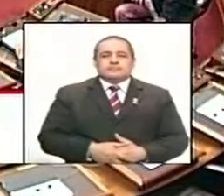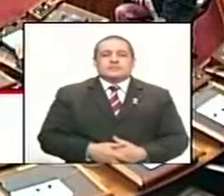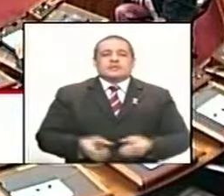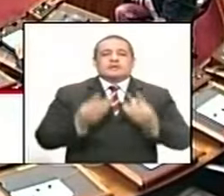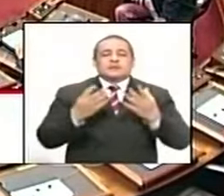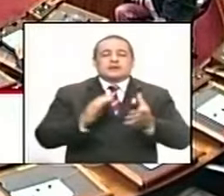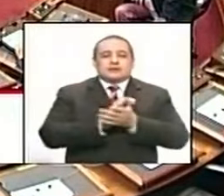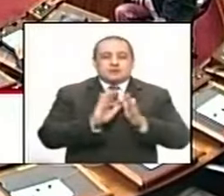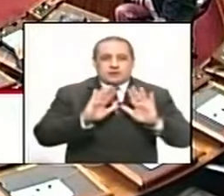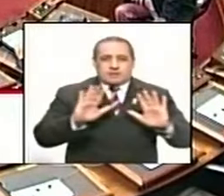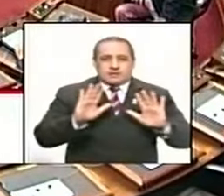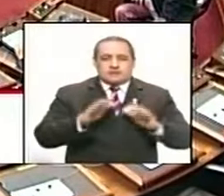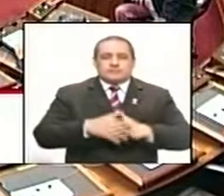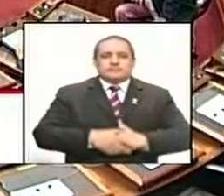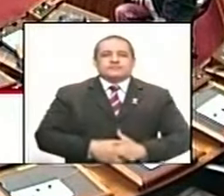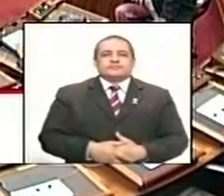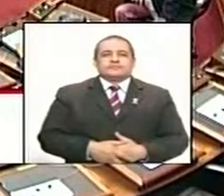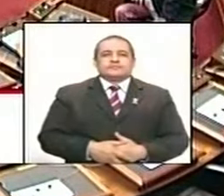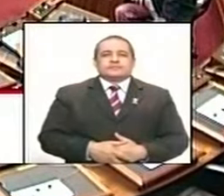ver,